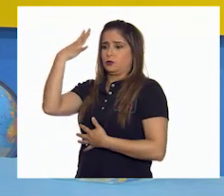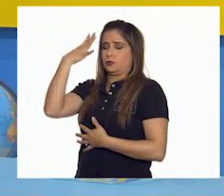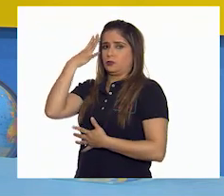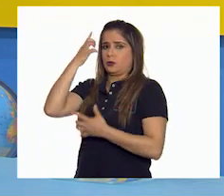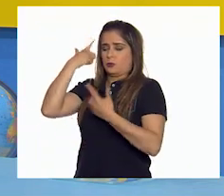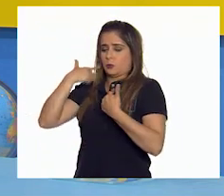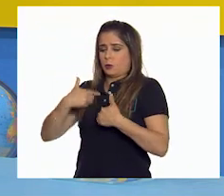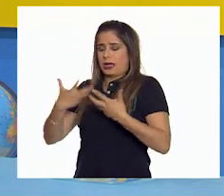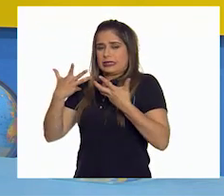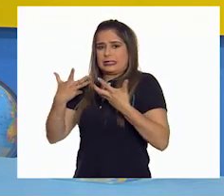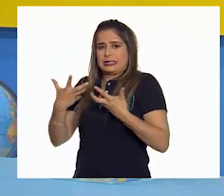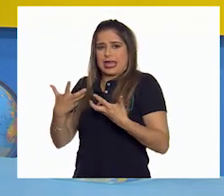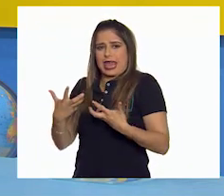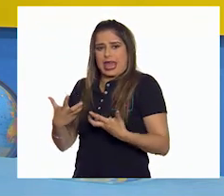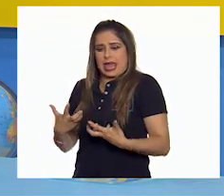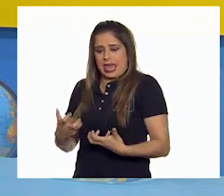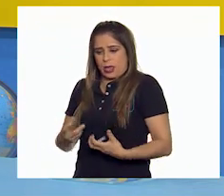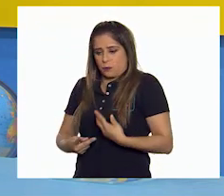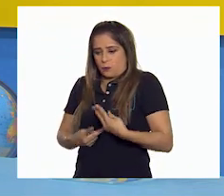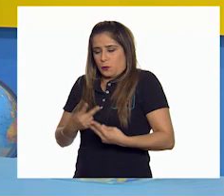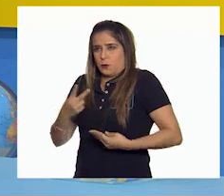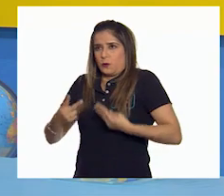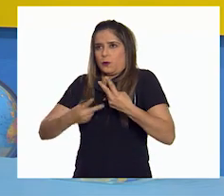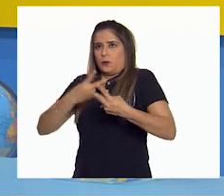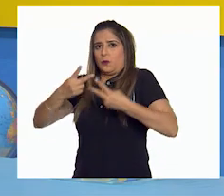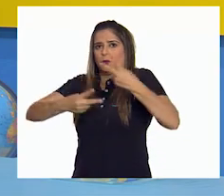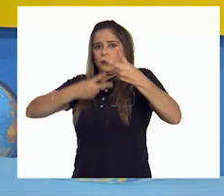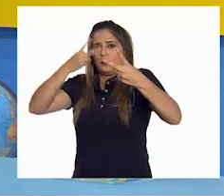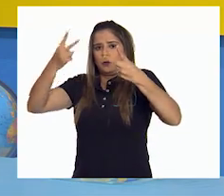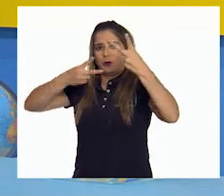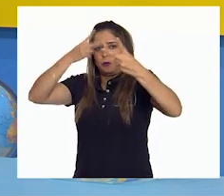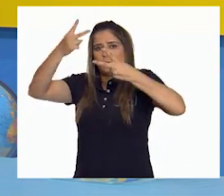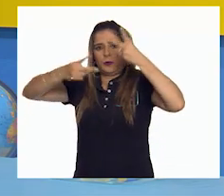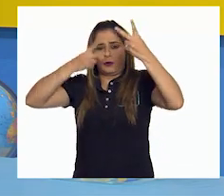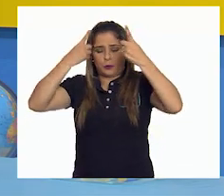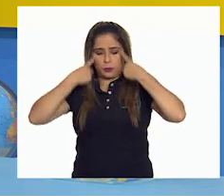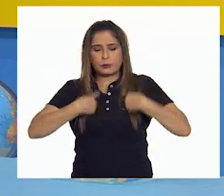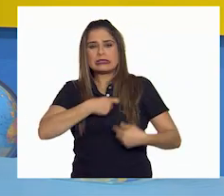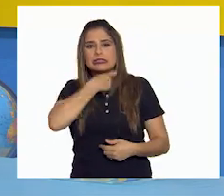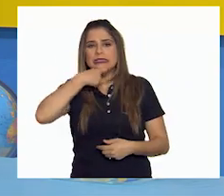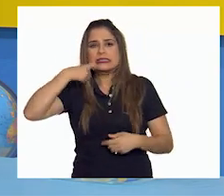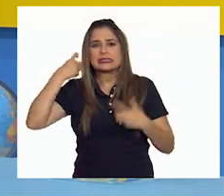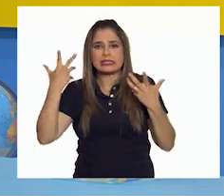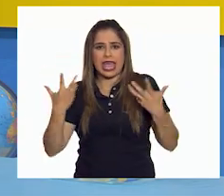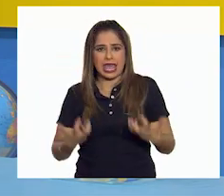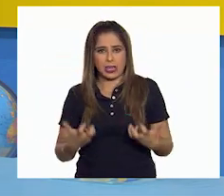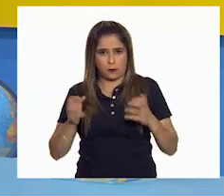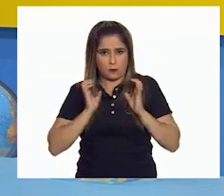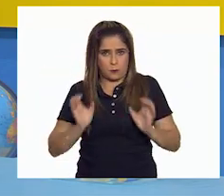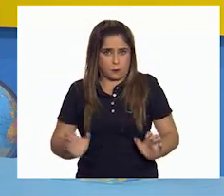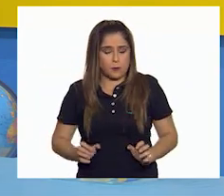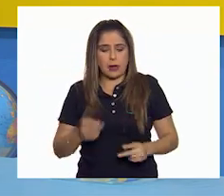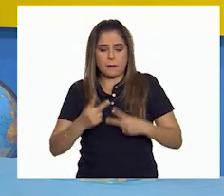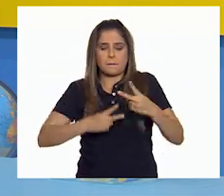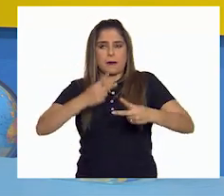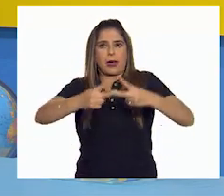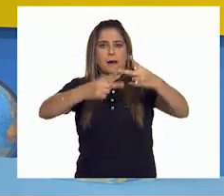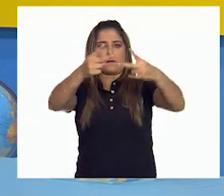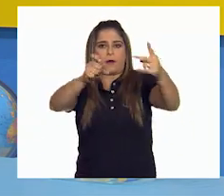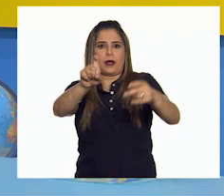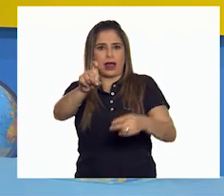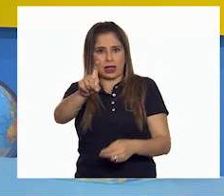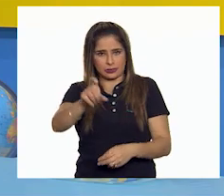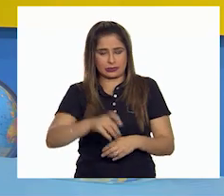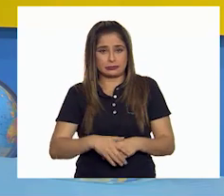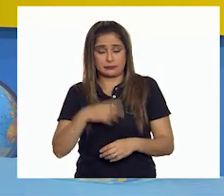al calentarse se convierte o transforma en gas. En este caso, vapor de agua. Cuando las